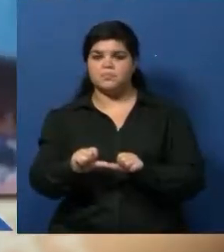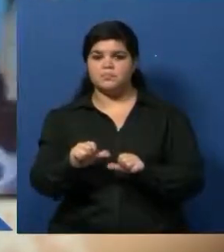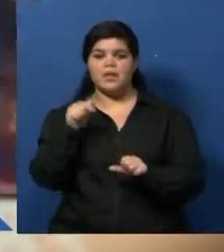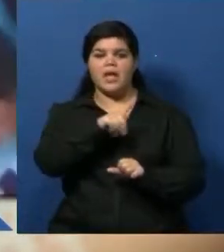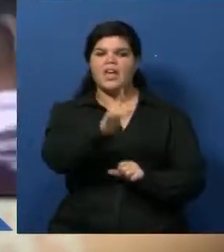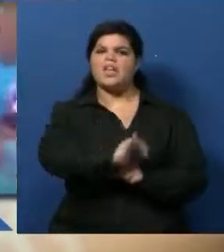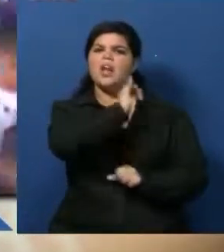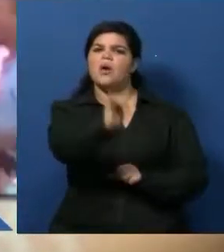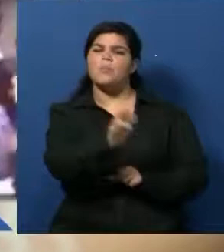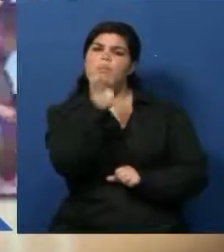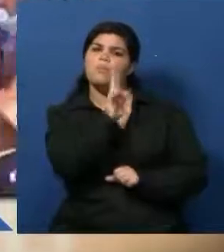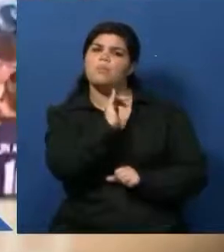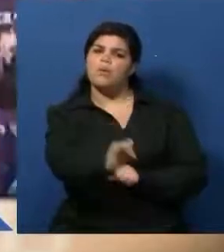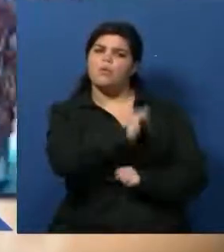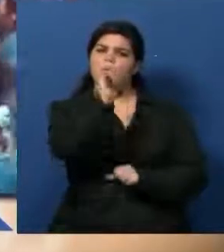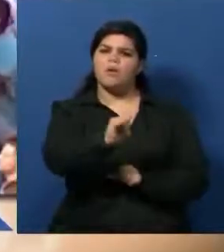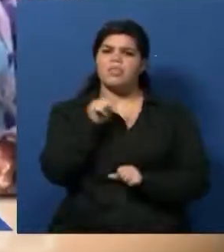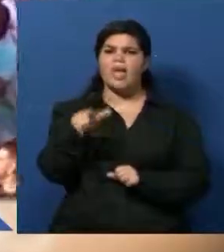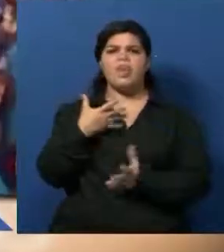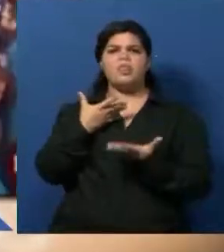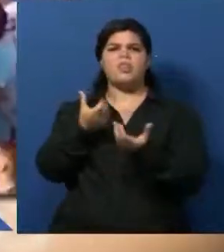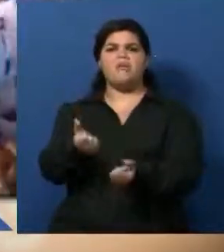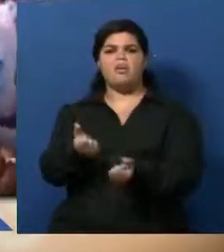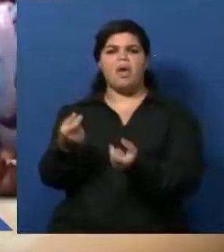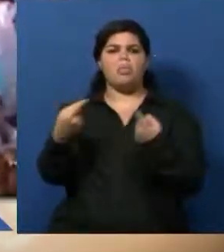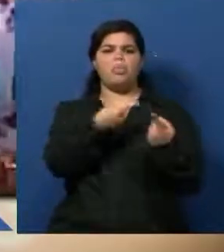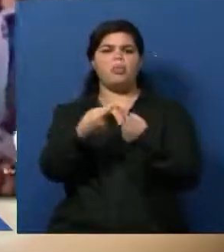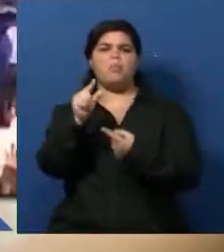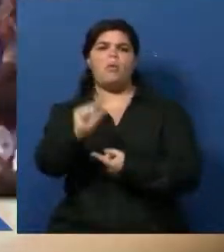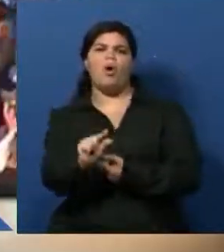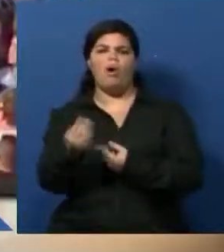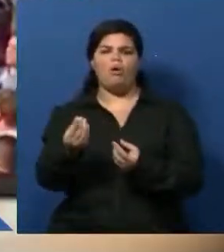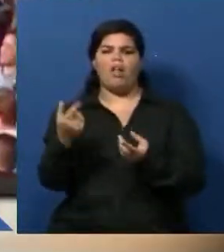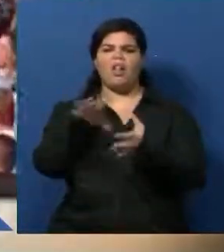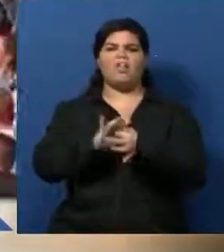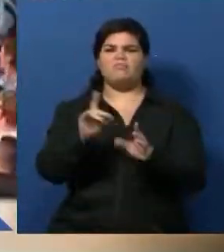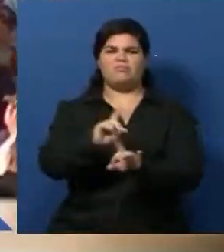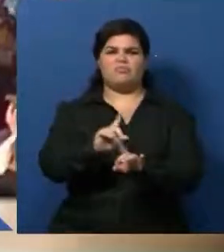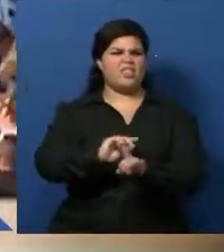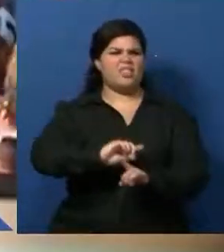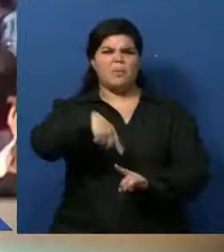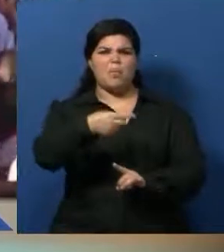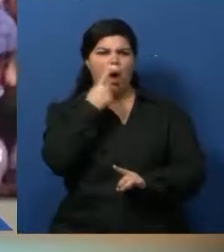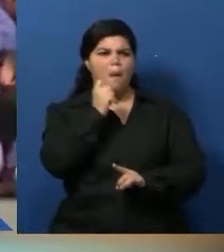en realidad su defendido apenas había discutido y nada tenía que ver con esto, después se entregó.